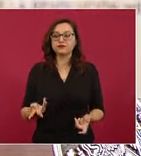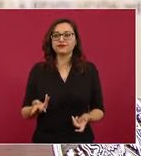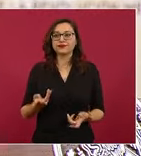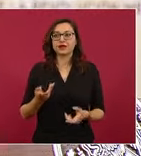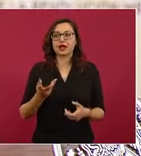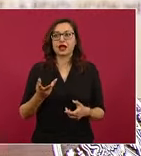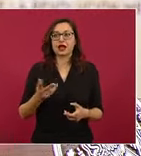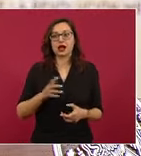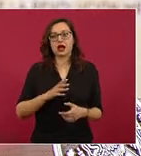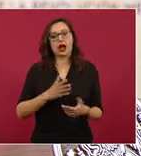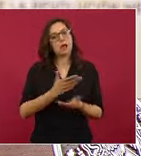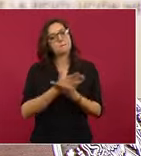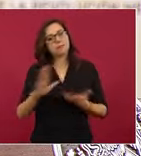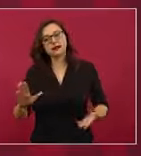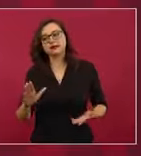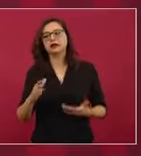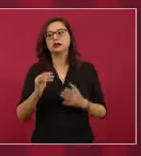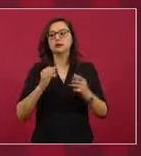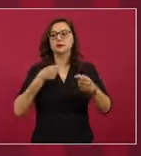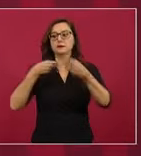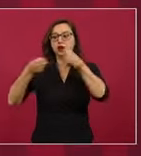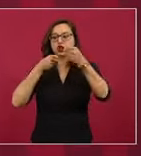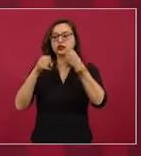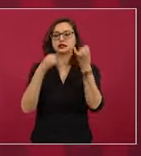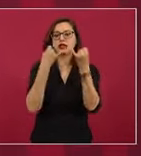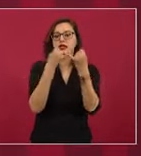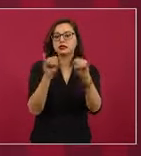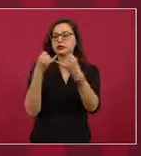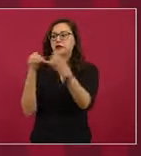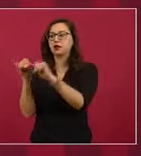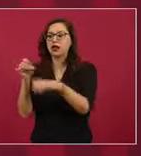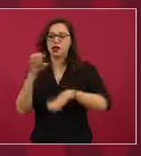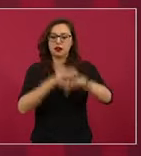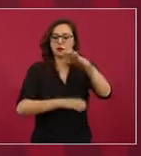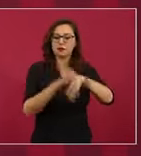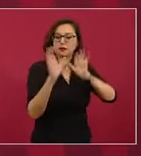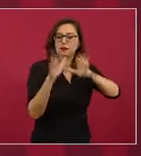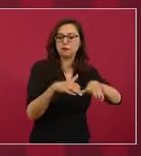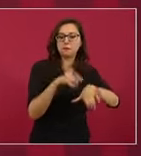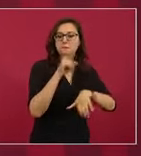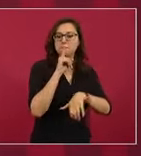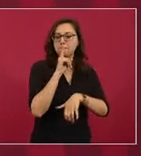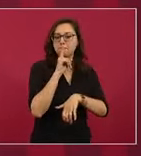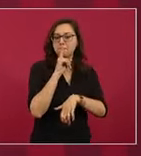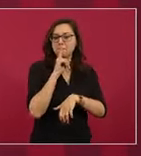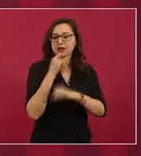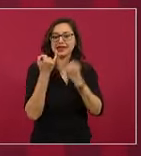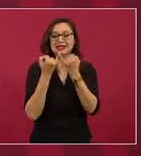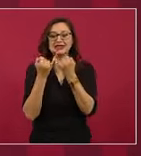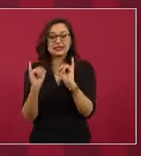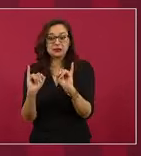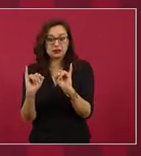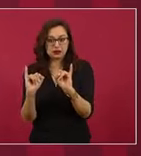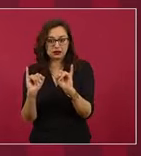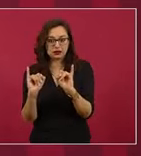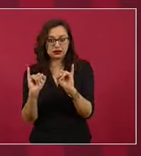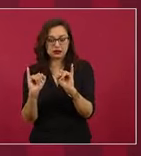periodistas independientes, vamos a decir, que ellos mismos son